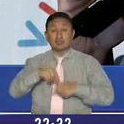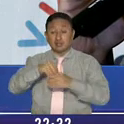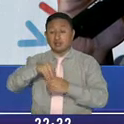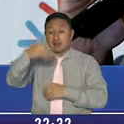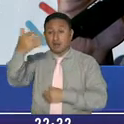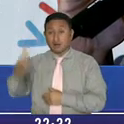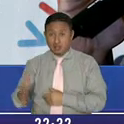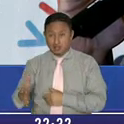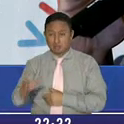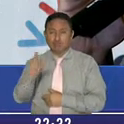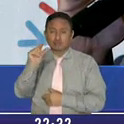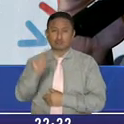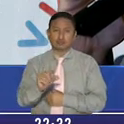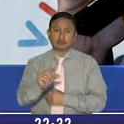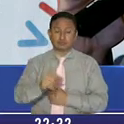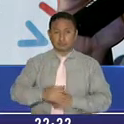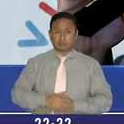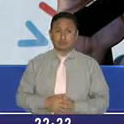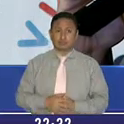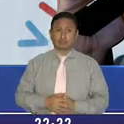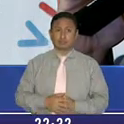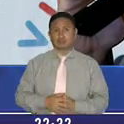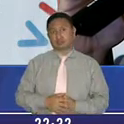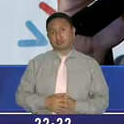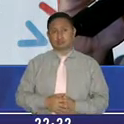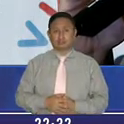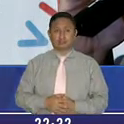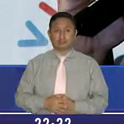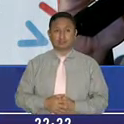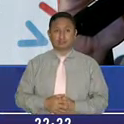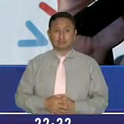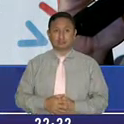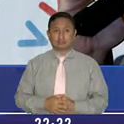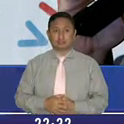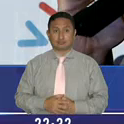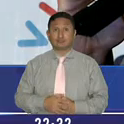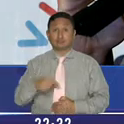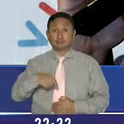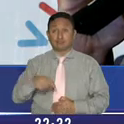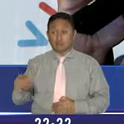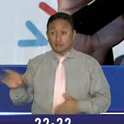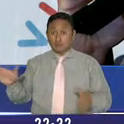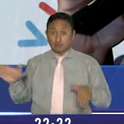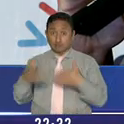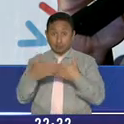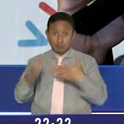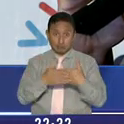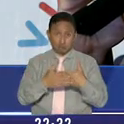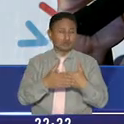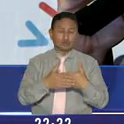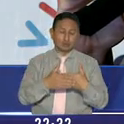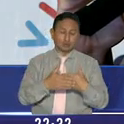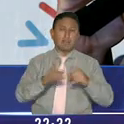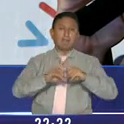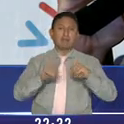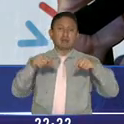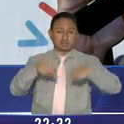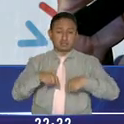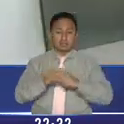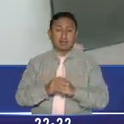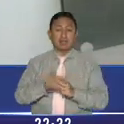las derivaciones a prestadores privados. No es que se va a cerrar las derivaciones, pero se tienen que